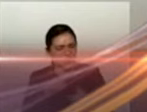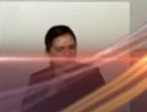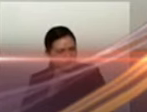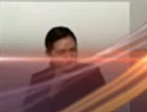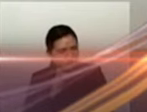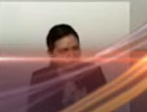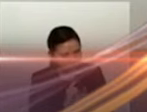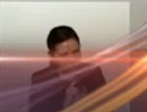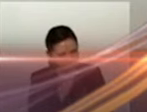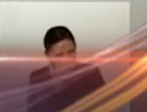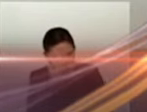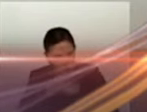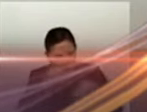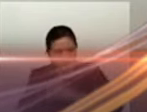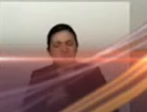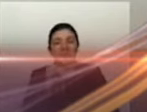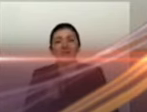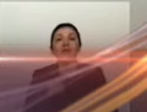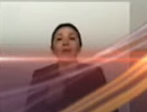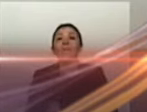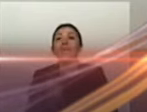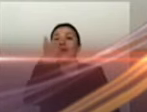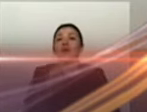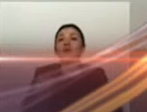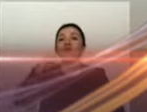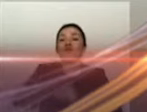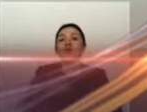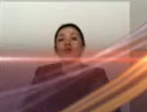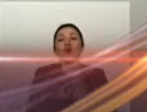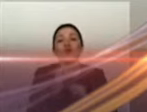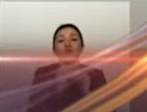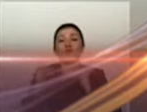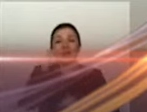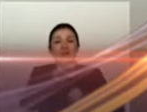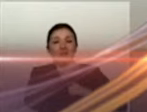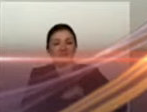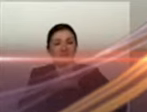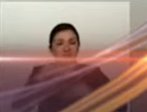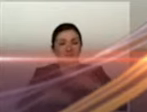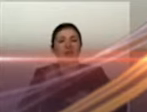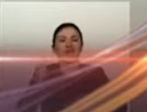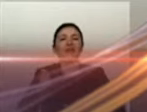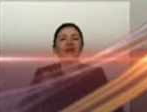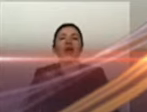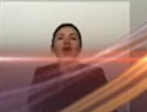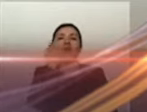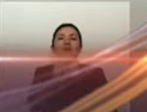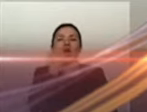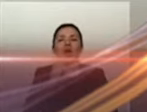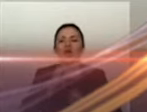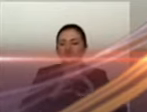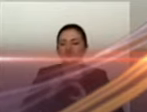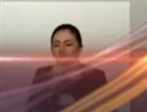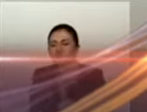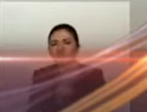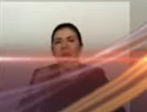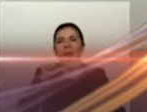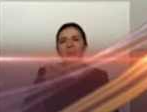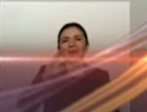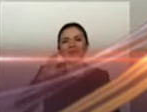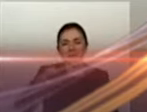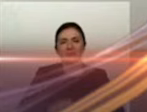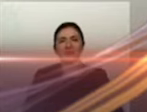en mi esquema de vida. Él es el que cada vez que bueno, no sé, pero es como la cuarta vez que lo saca. O sea, por eso yo